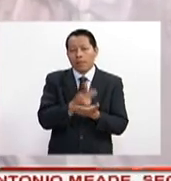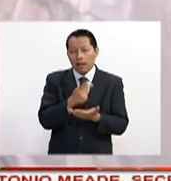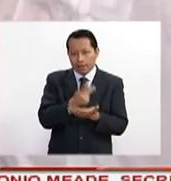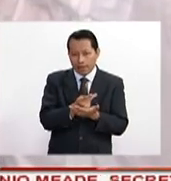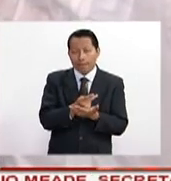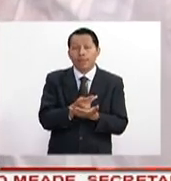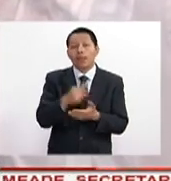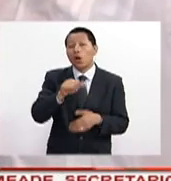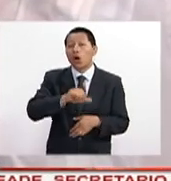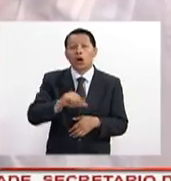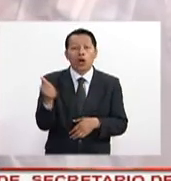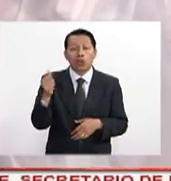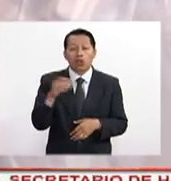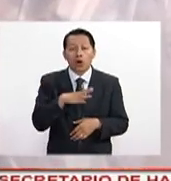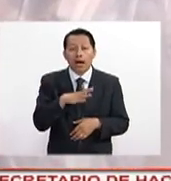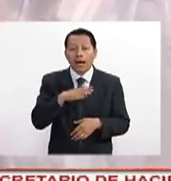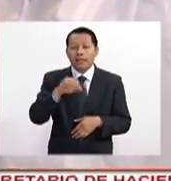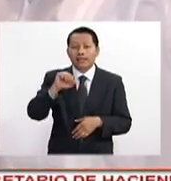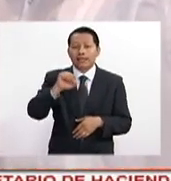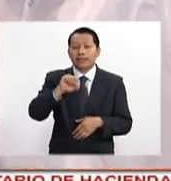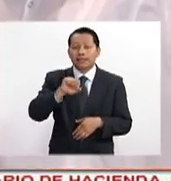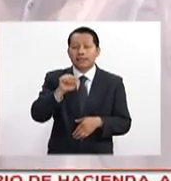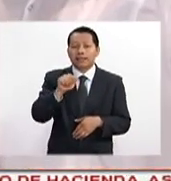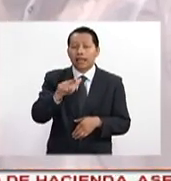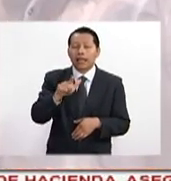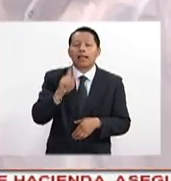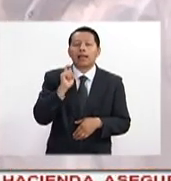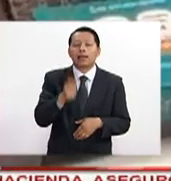Y otro que trae sal de